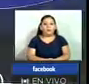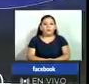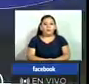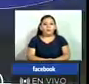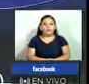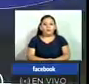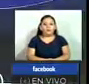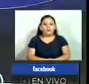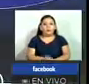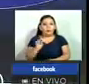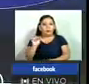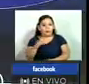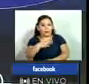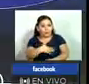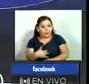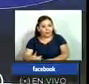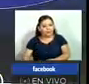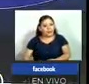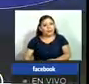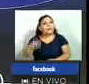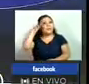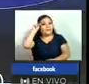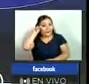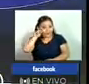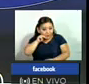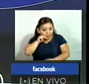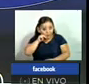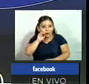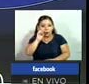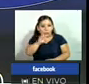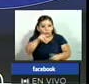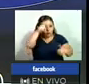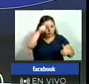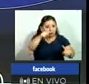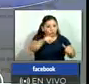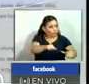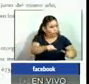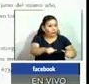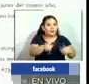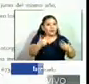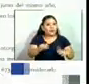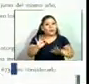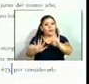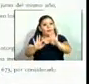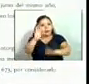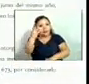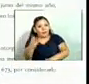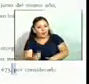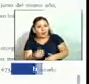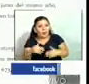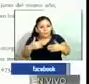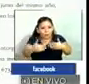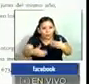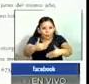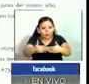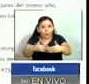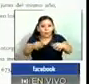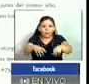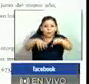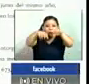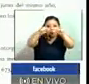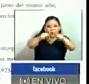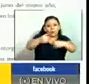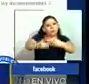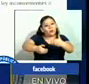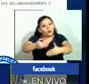y el presidente de la república Nayib Bukele ha vetado el decreto que daba 15 días de prórroga a la suspensión de los términos y plazos